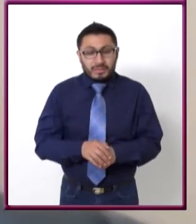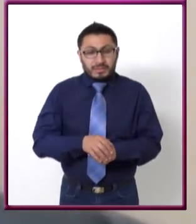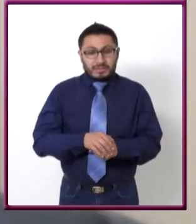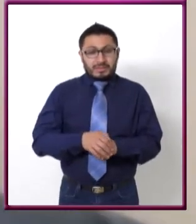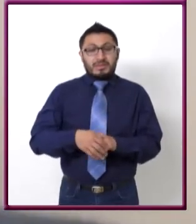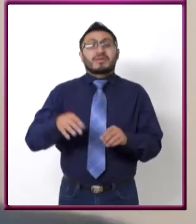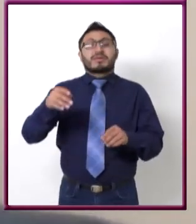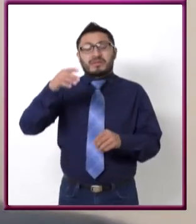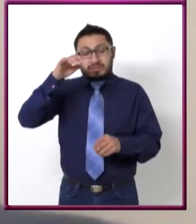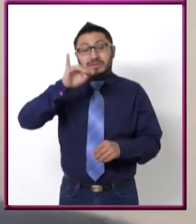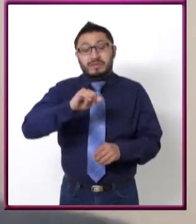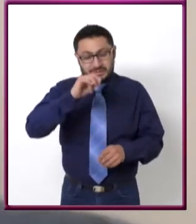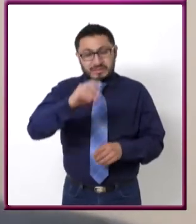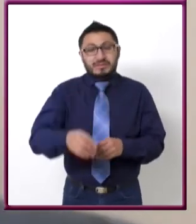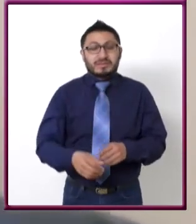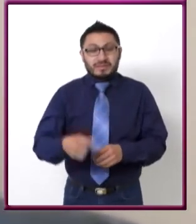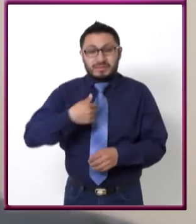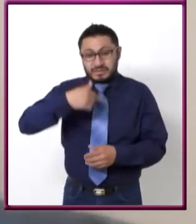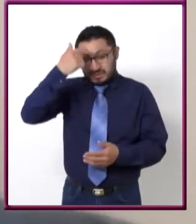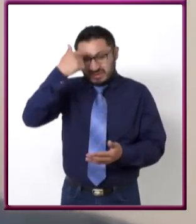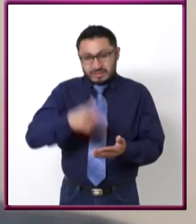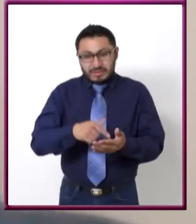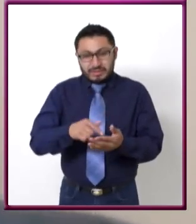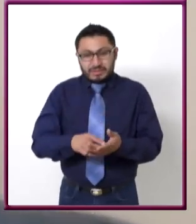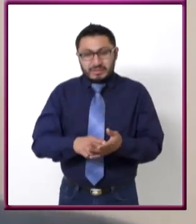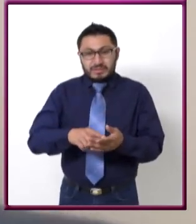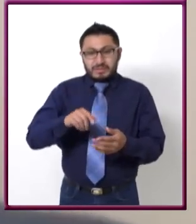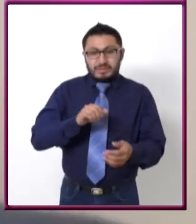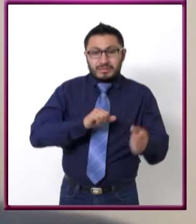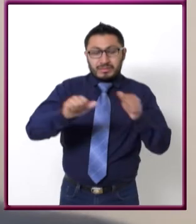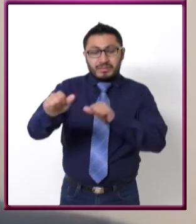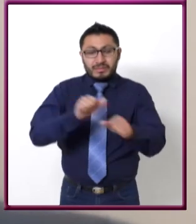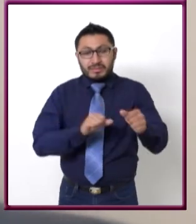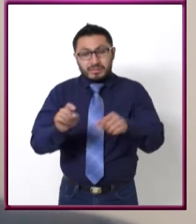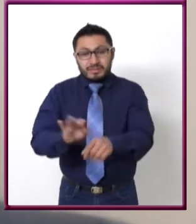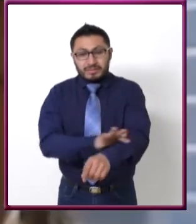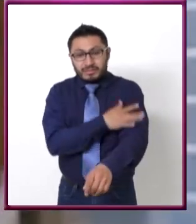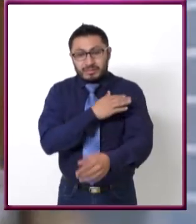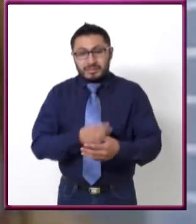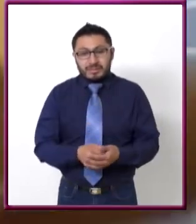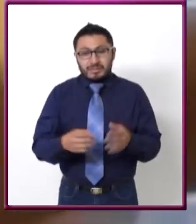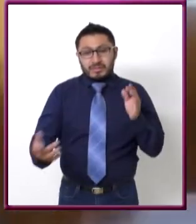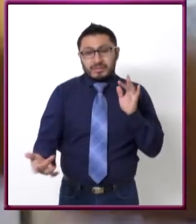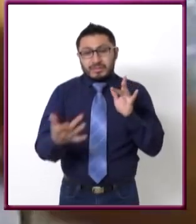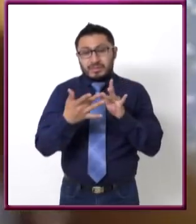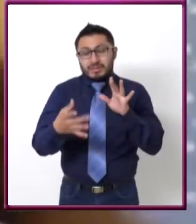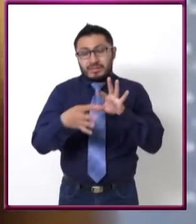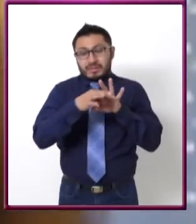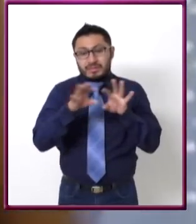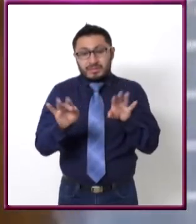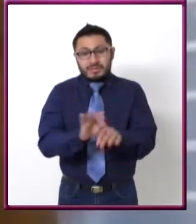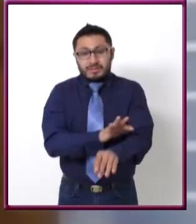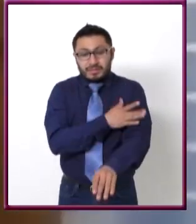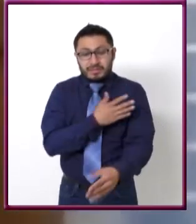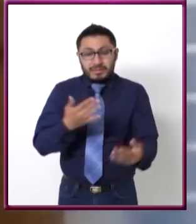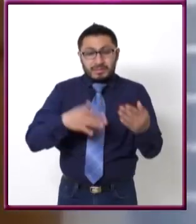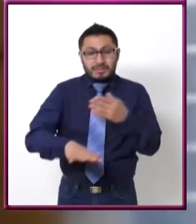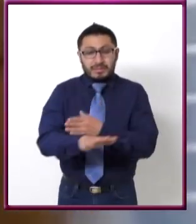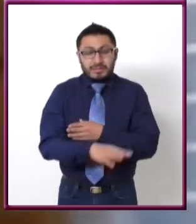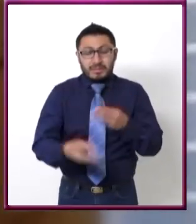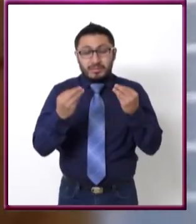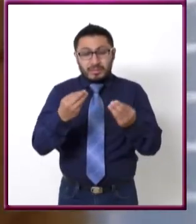emociones? Totalmente, yo creo que el arte nace de las emociones. El arte se vincula con las